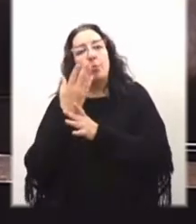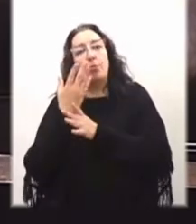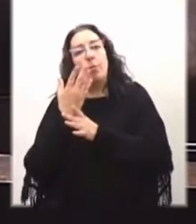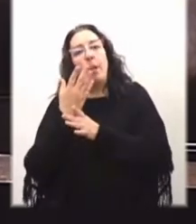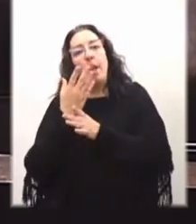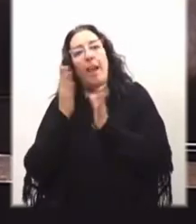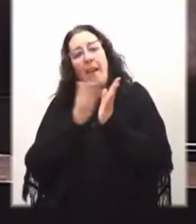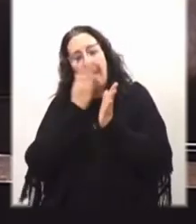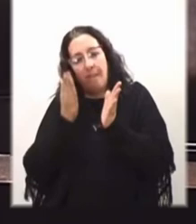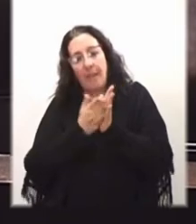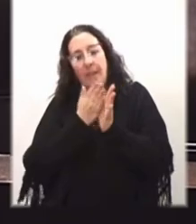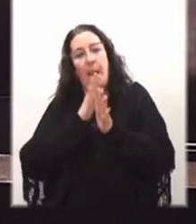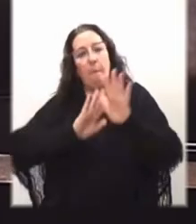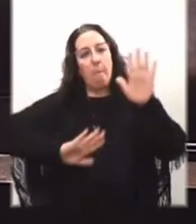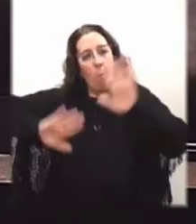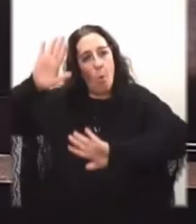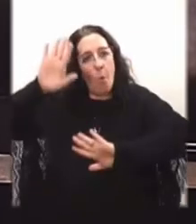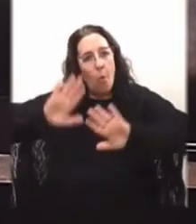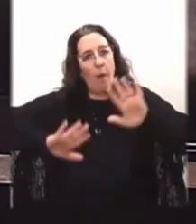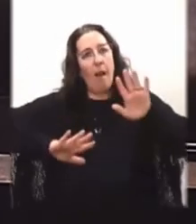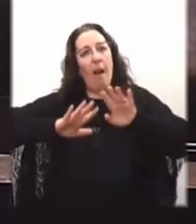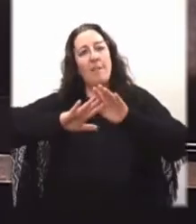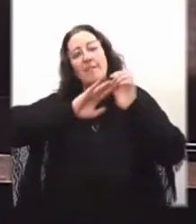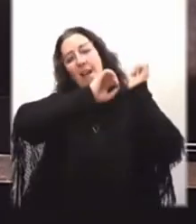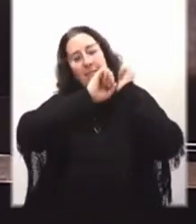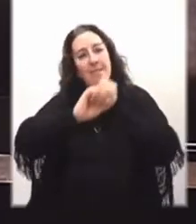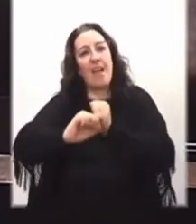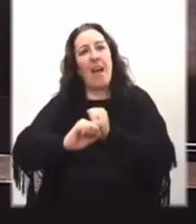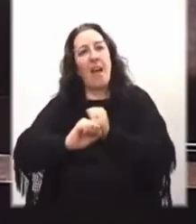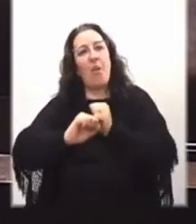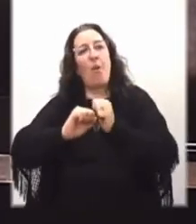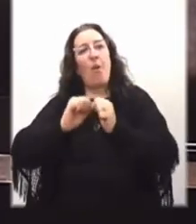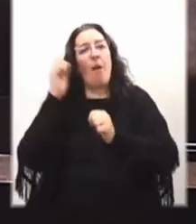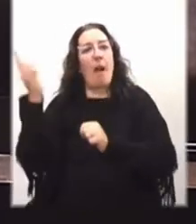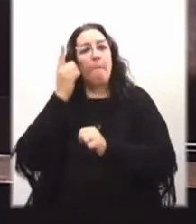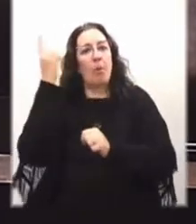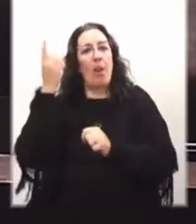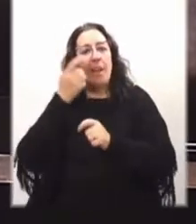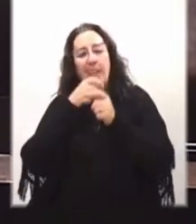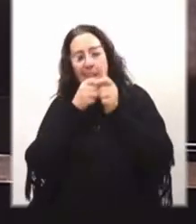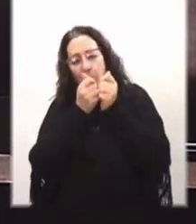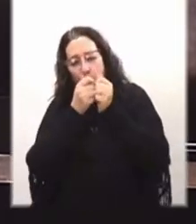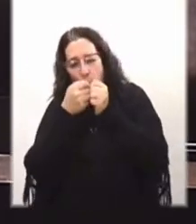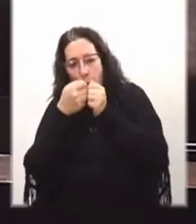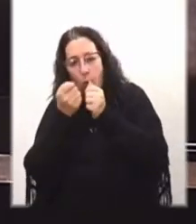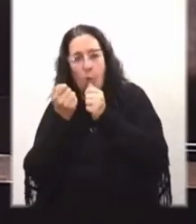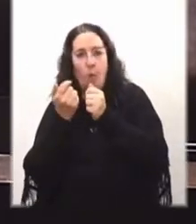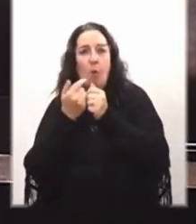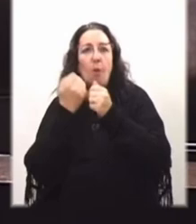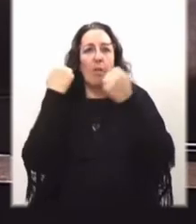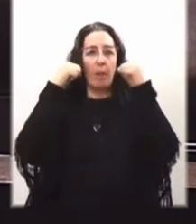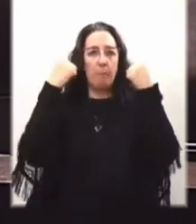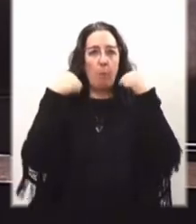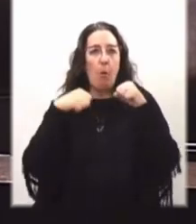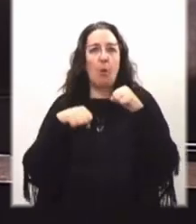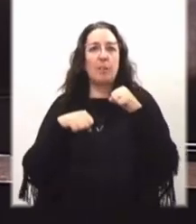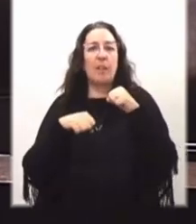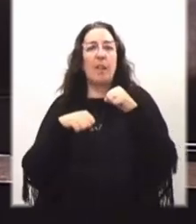revistas, murgas, asado, chorizada, campeonato de truco, de deportes, candombaile como